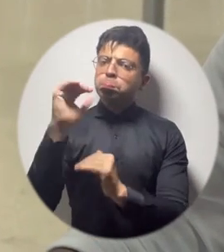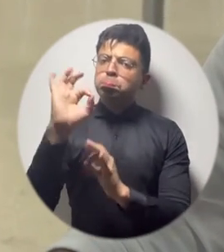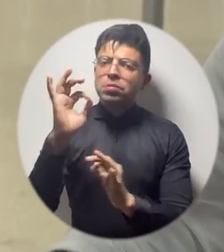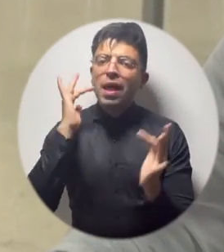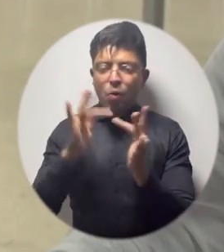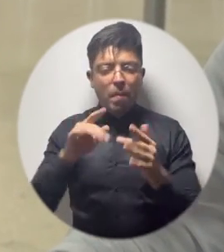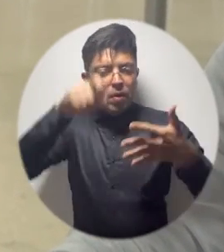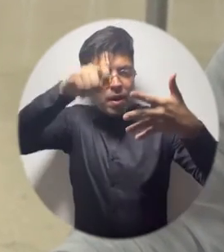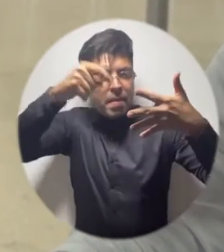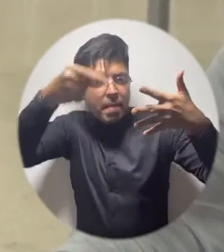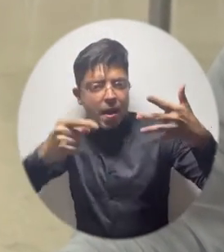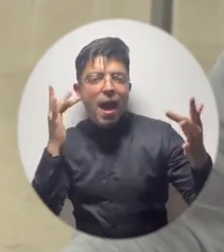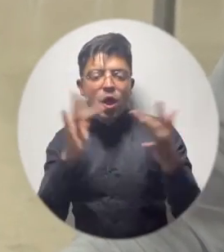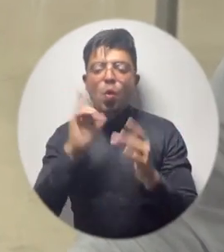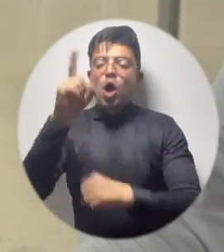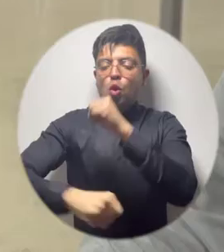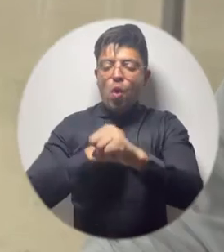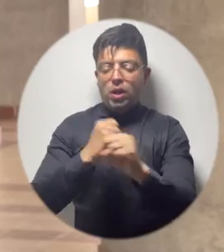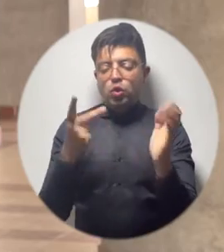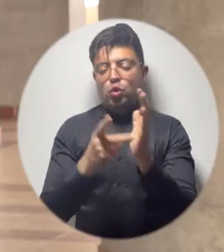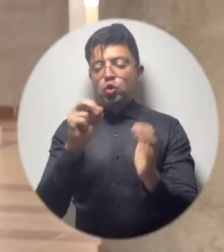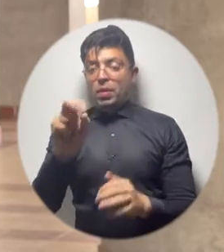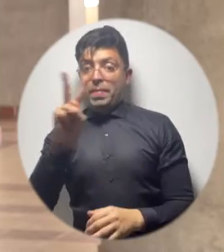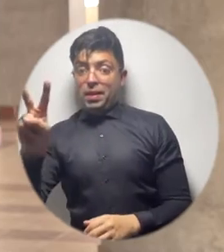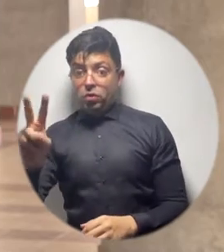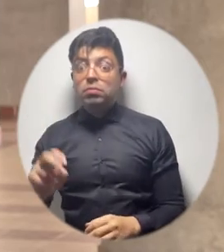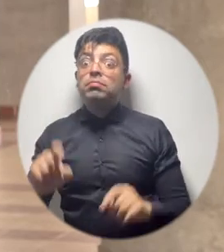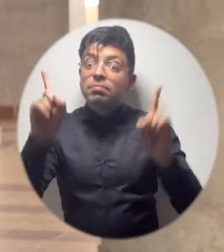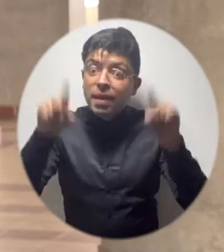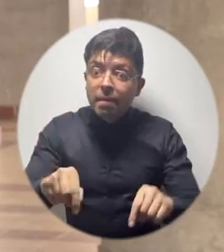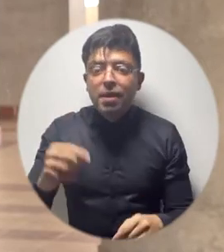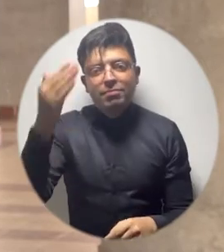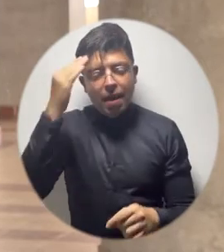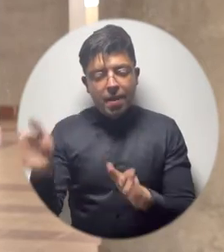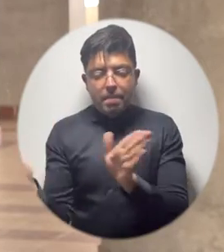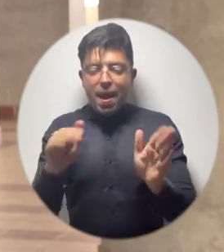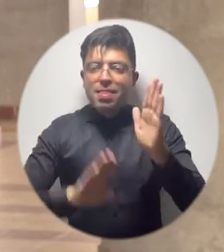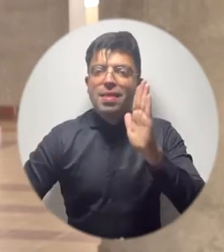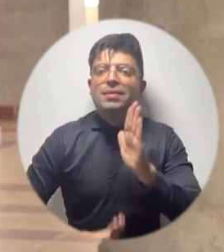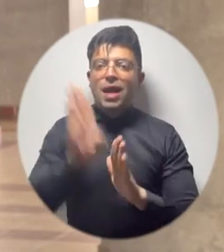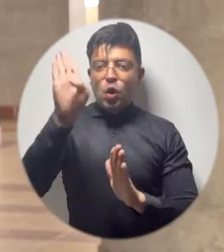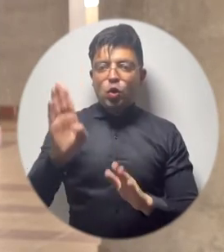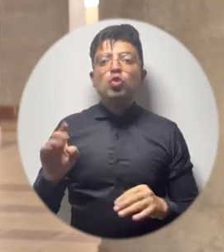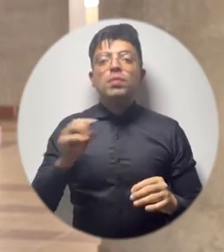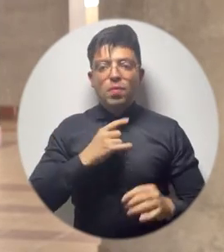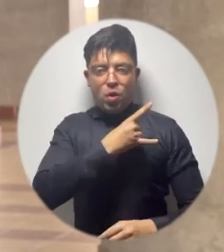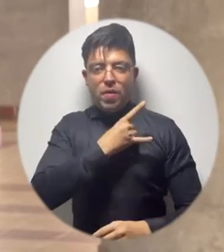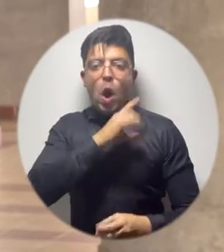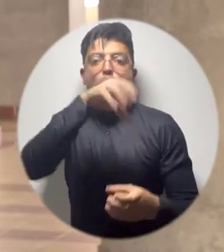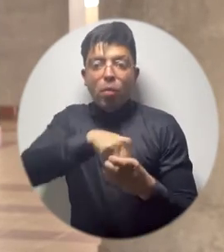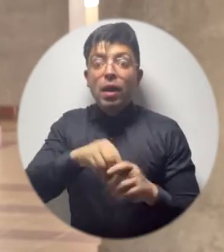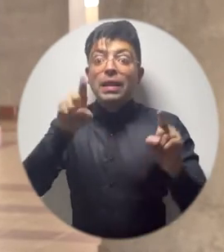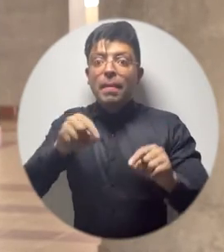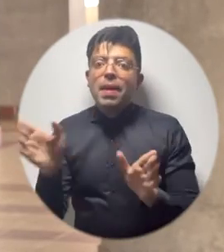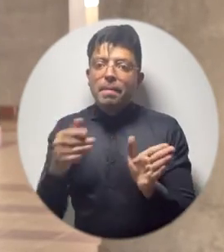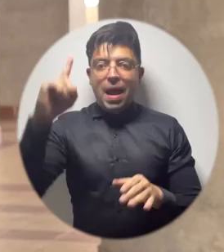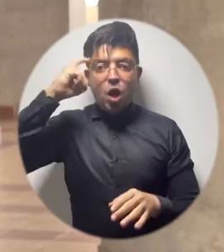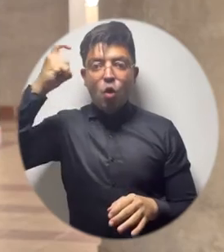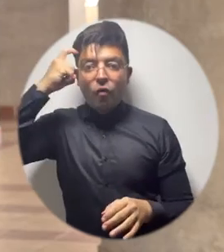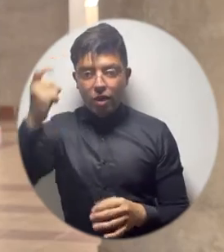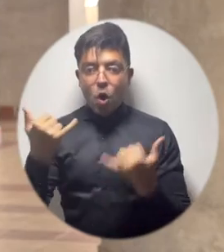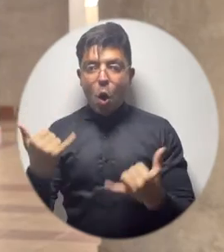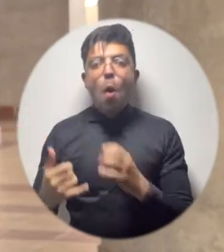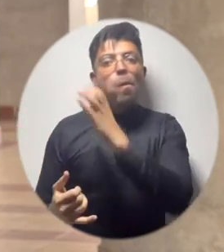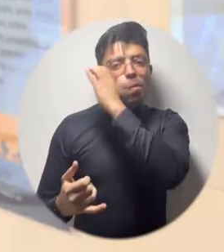las necesidades que vienen para el 2022 y aún más teniendo en cuenta el plan de desarrollo universitario y el plan de gobierno